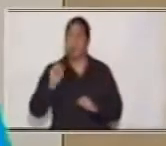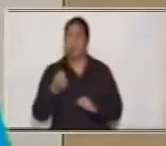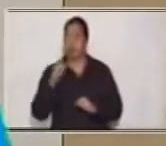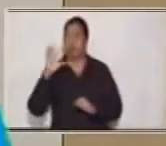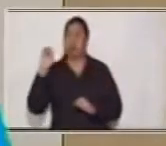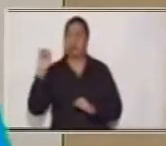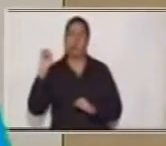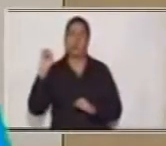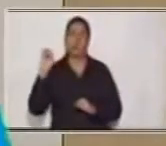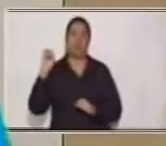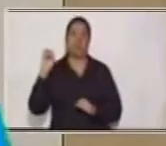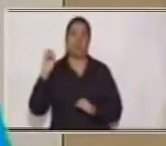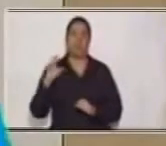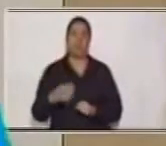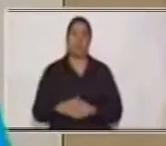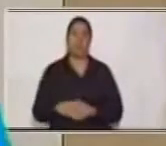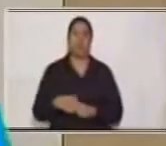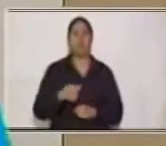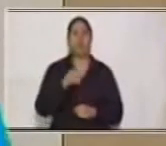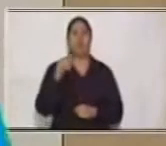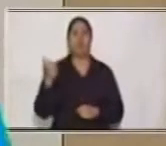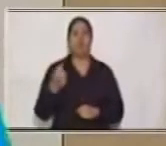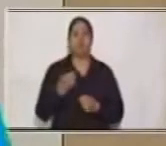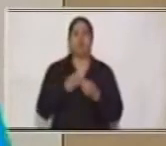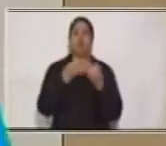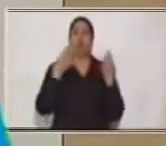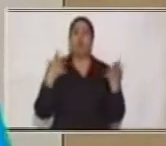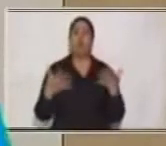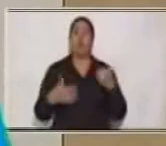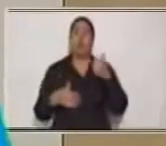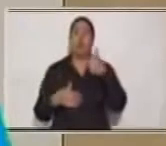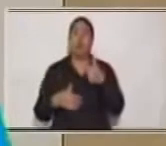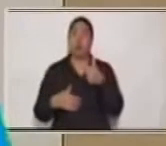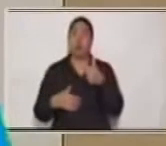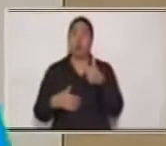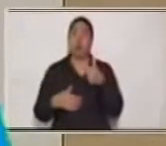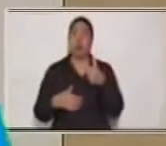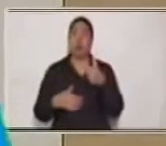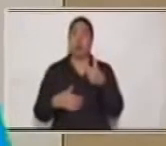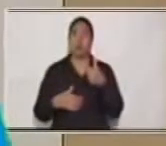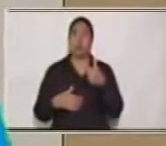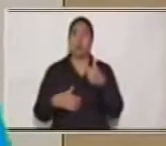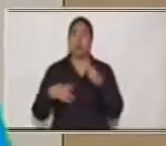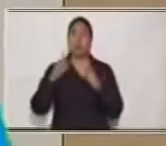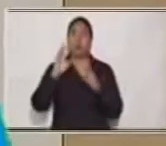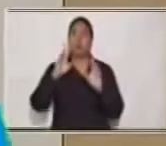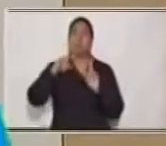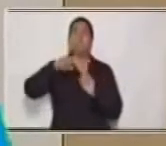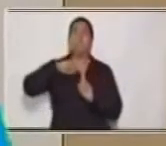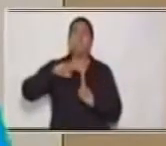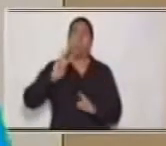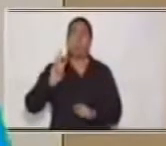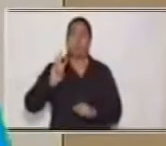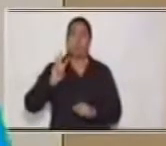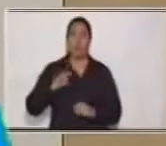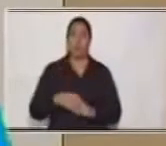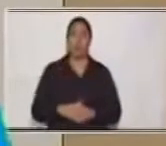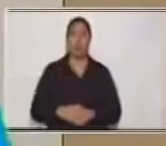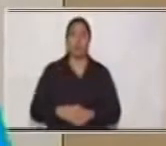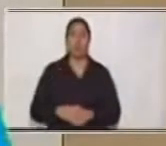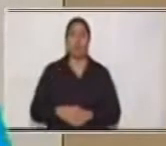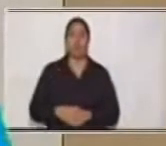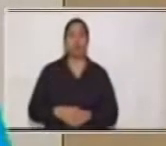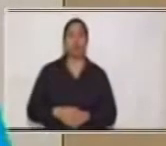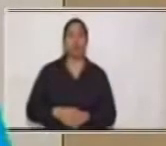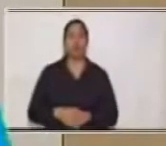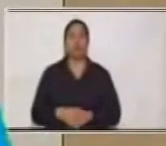Y el valor A, que es el valor del vértice, es más 3. Entonces, lo